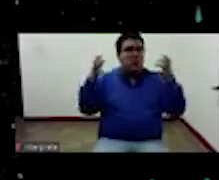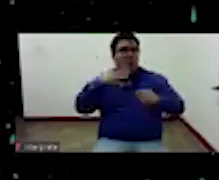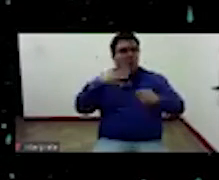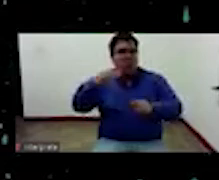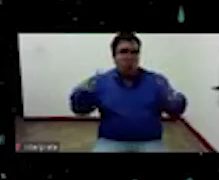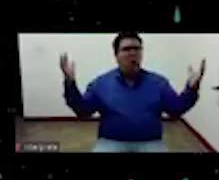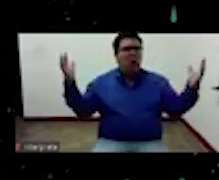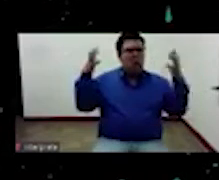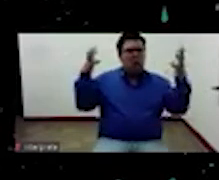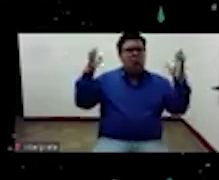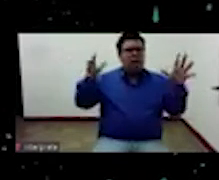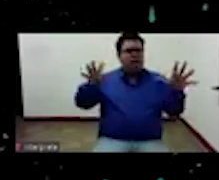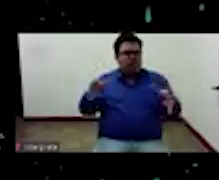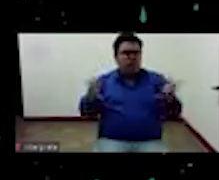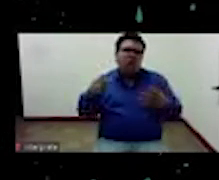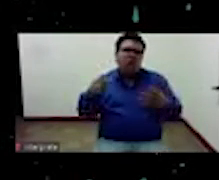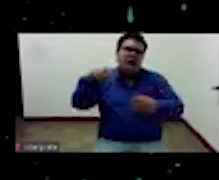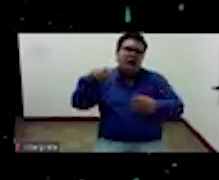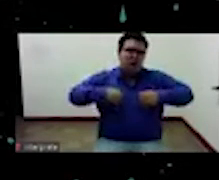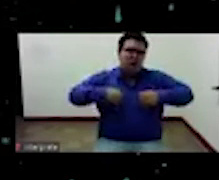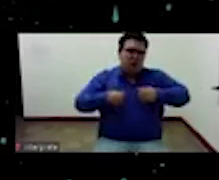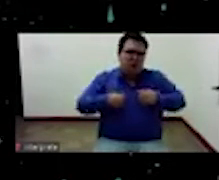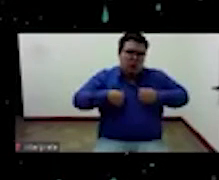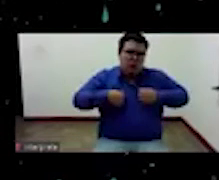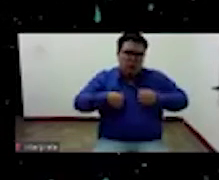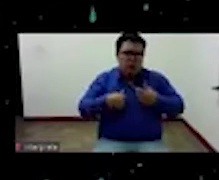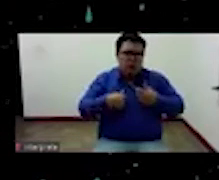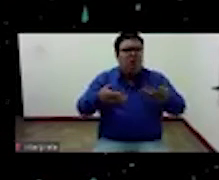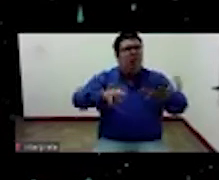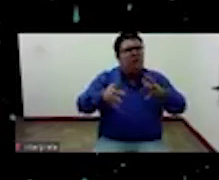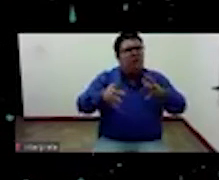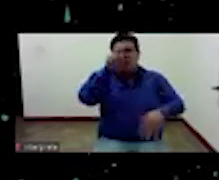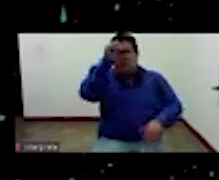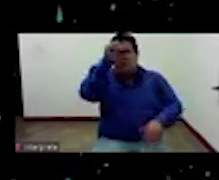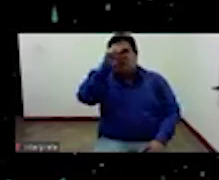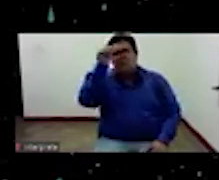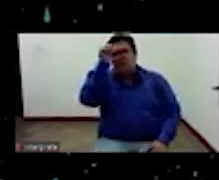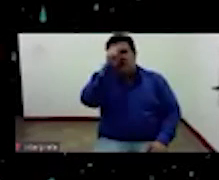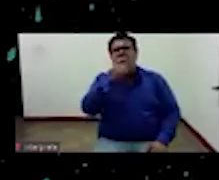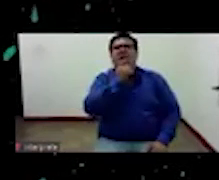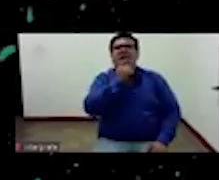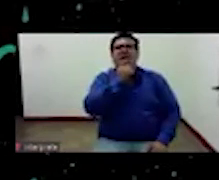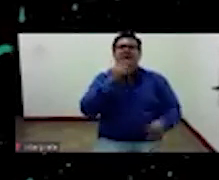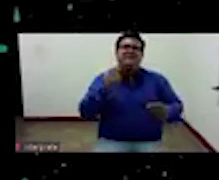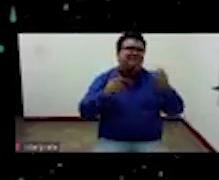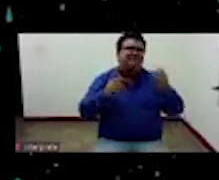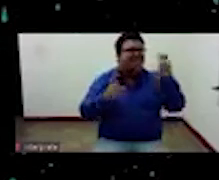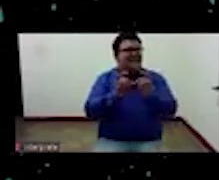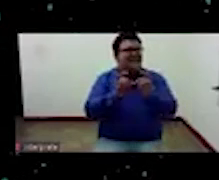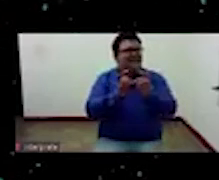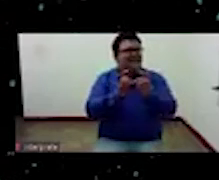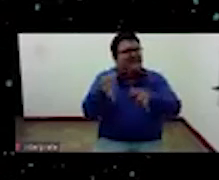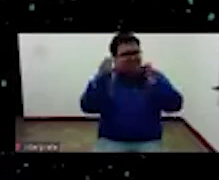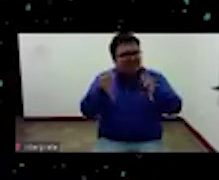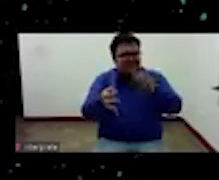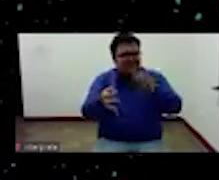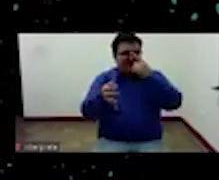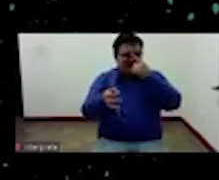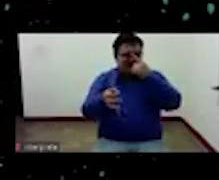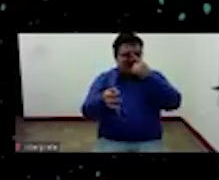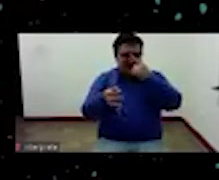Santa Fe un domingo de la fecha exacta ahora no me acuerdo, pero fue el siglo